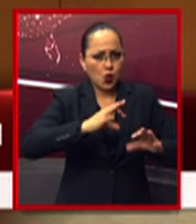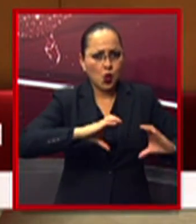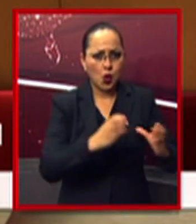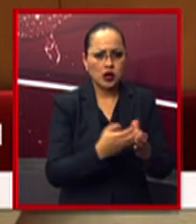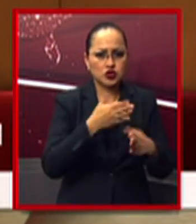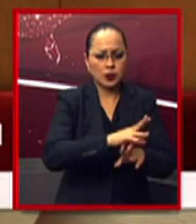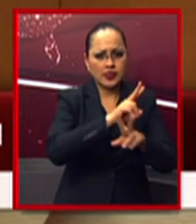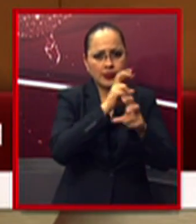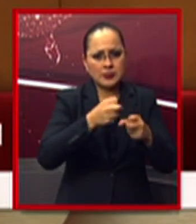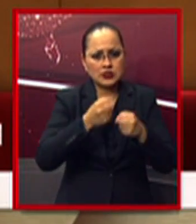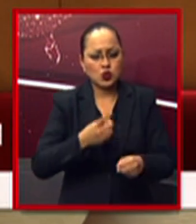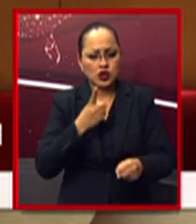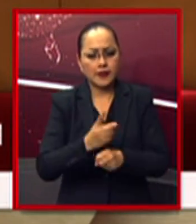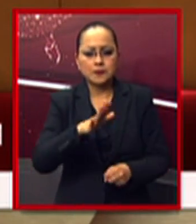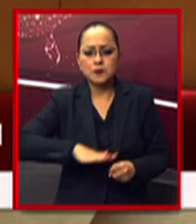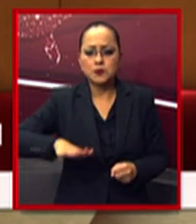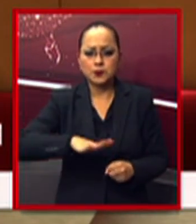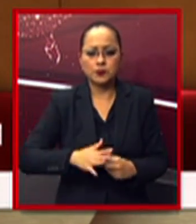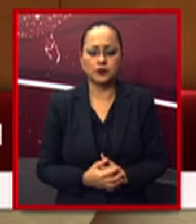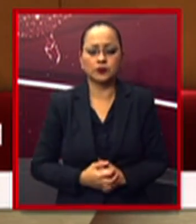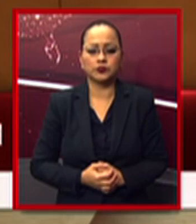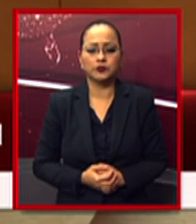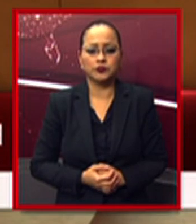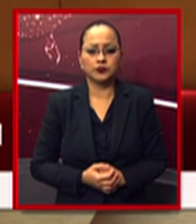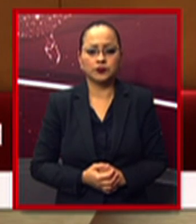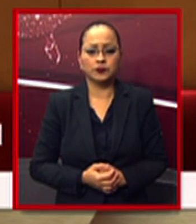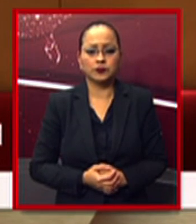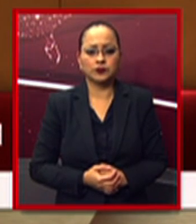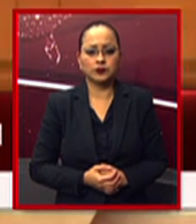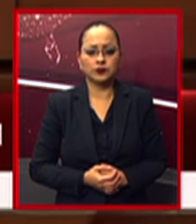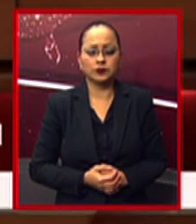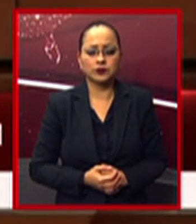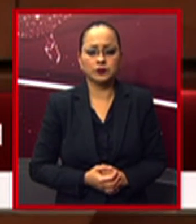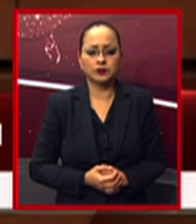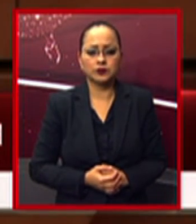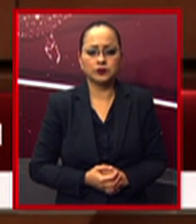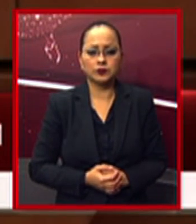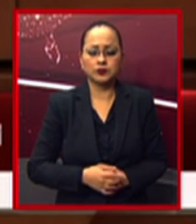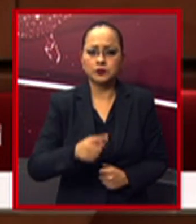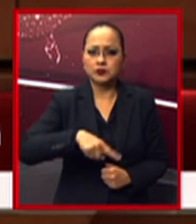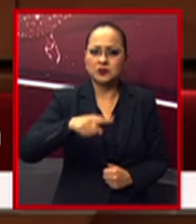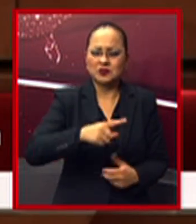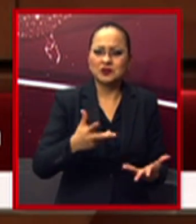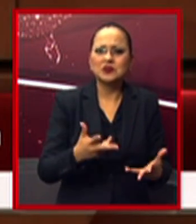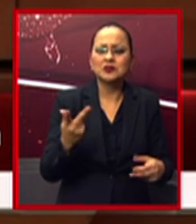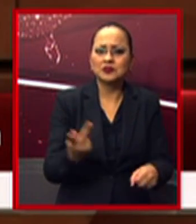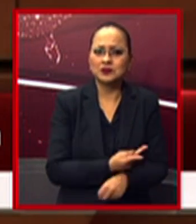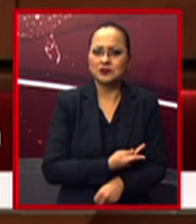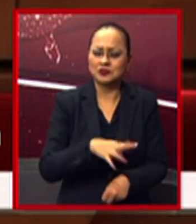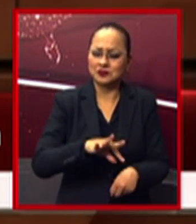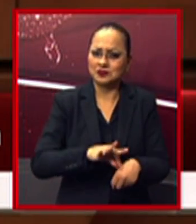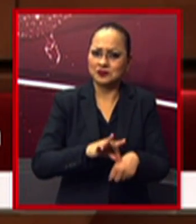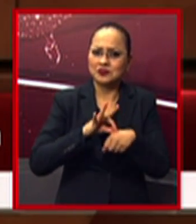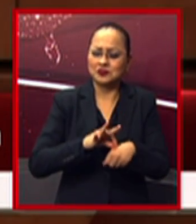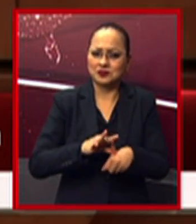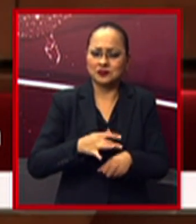de seguridad pública. Ya lo dijeron mis compañeros. Cuando aún se siente en carne